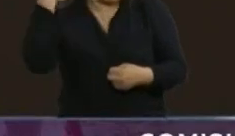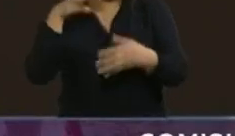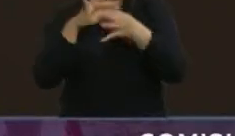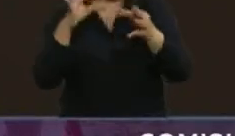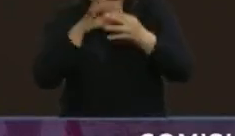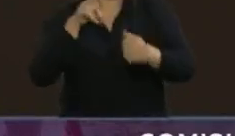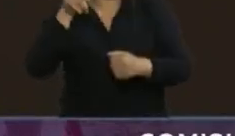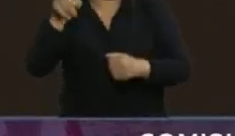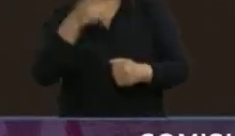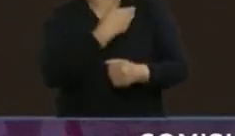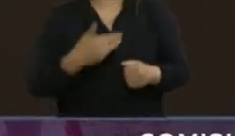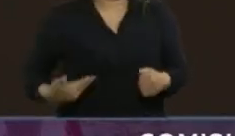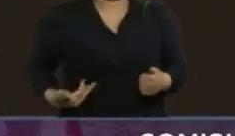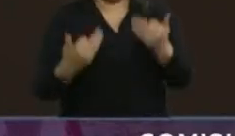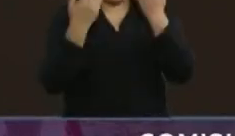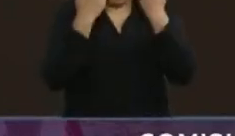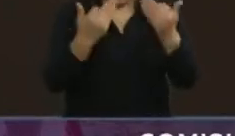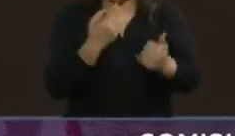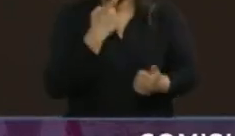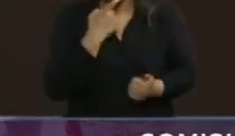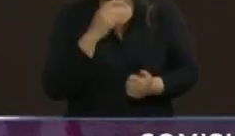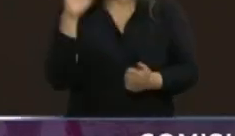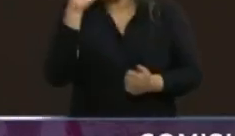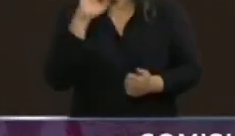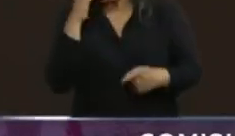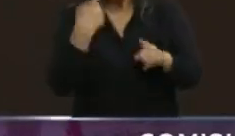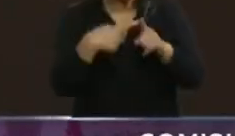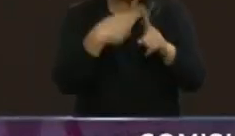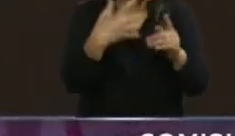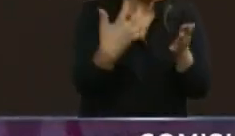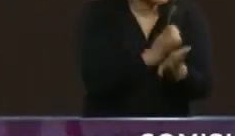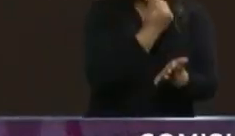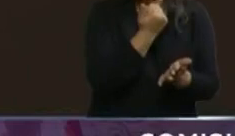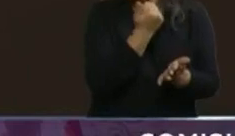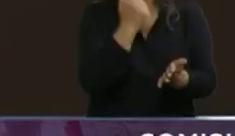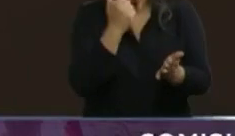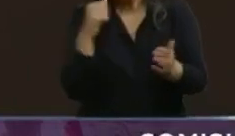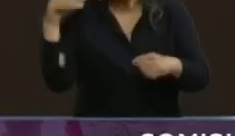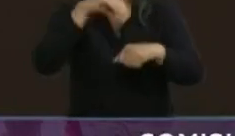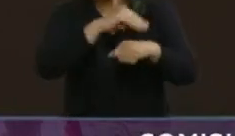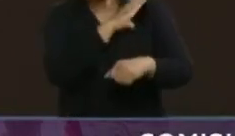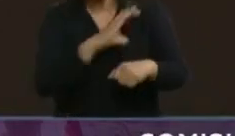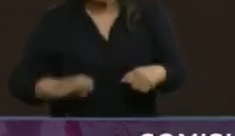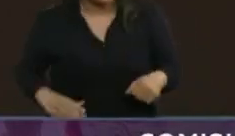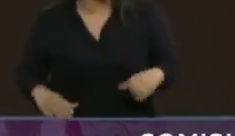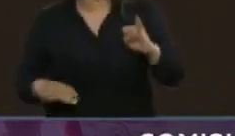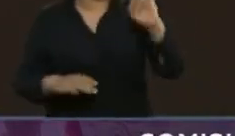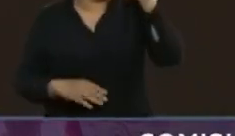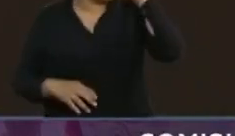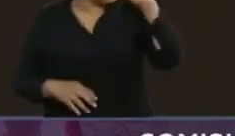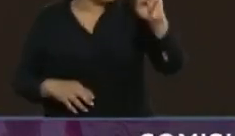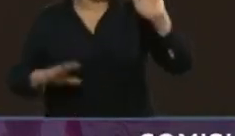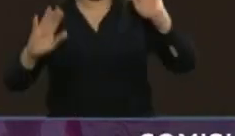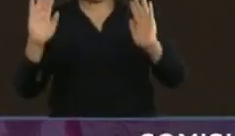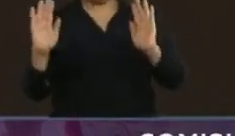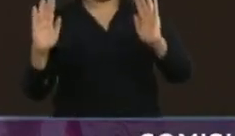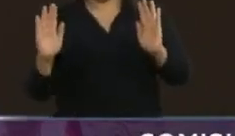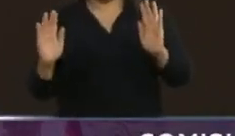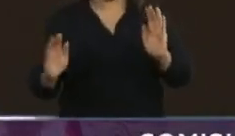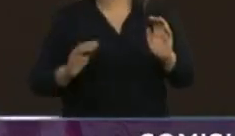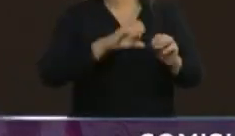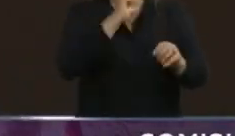el presidente de la República como testigo que quien ganara la encuesta iba a ser la candidata, y son respetables, y que quien quedara en segundo lugar iba a ir